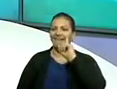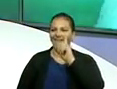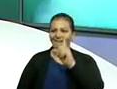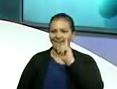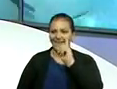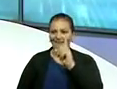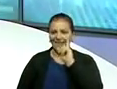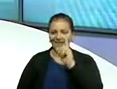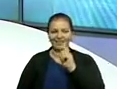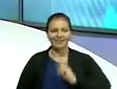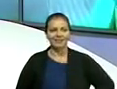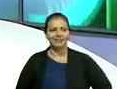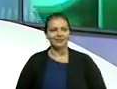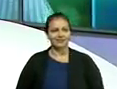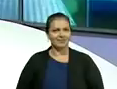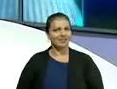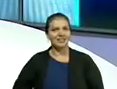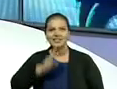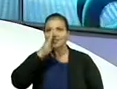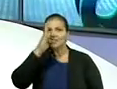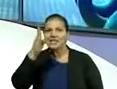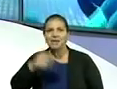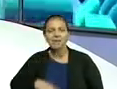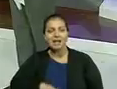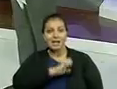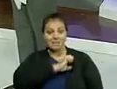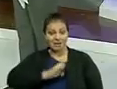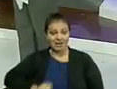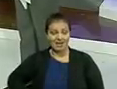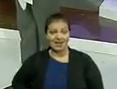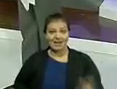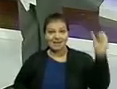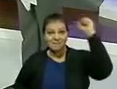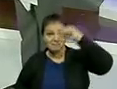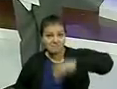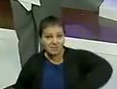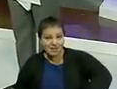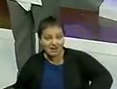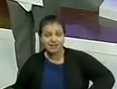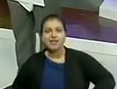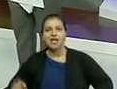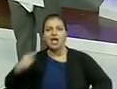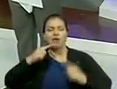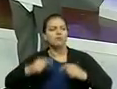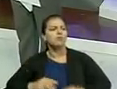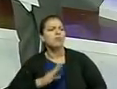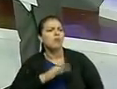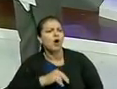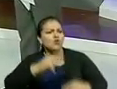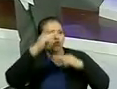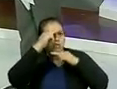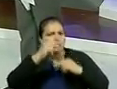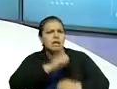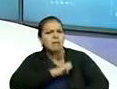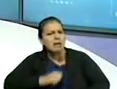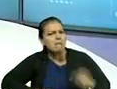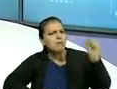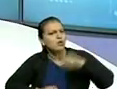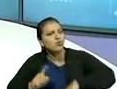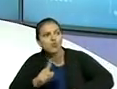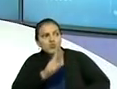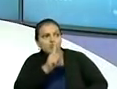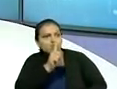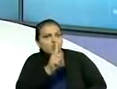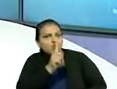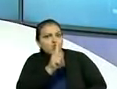fútbol. Porque... Nada de fútbol. Claro, es verdad. Oye, está bajísimo. Está bajo. Dice, ¿sabes qué? De arriba me llamaron.